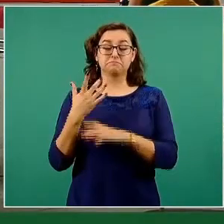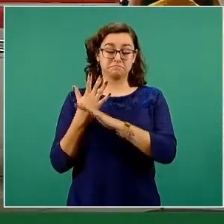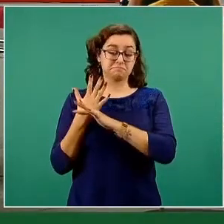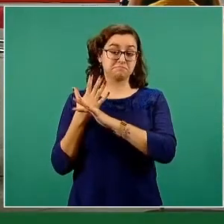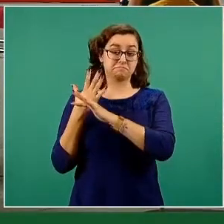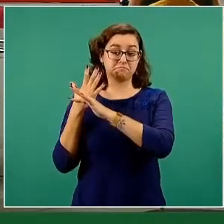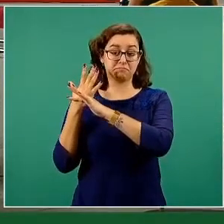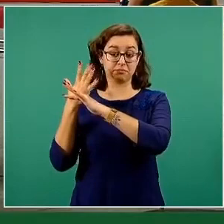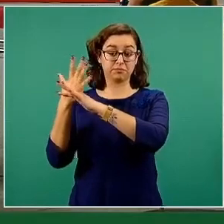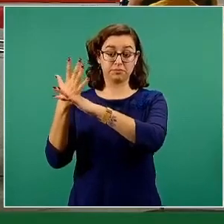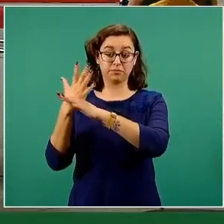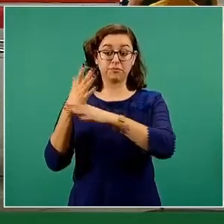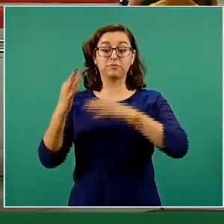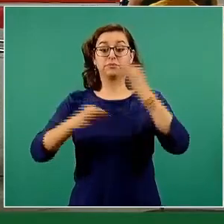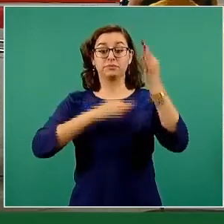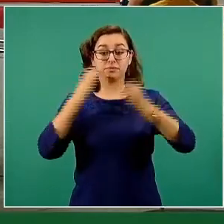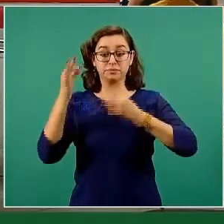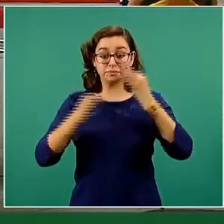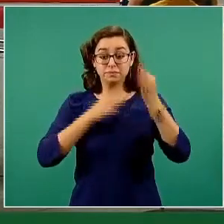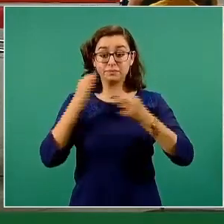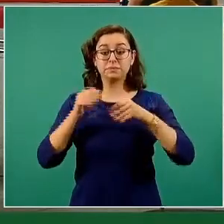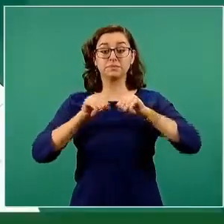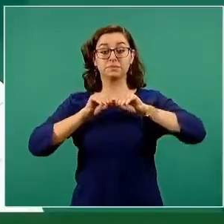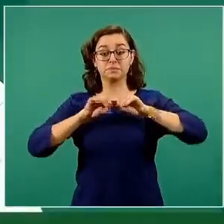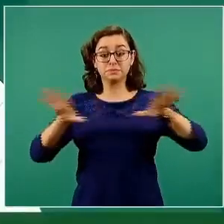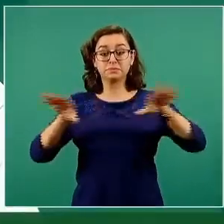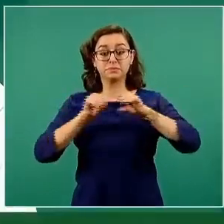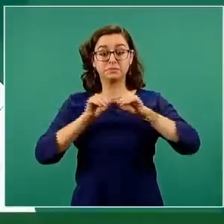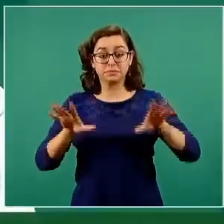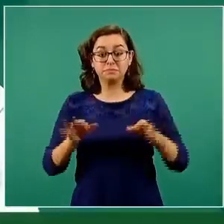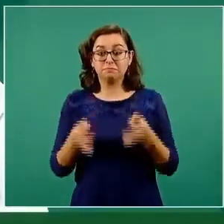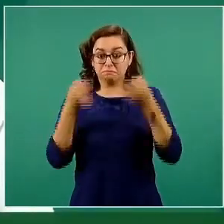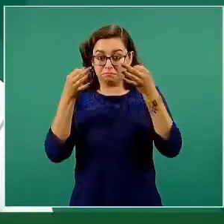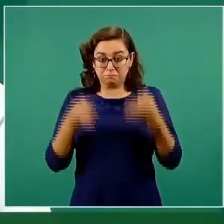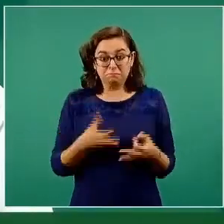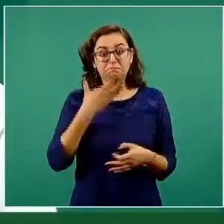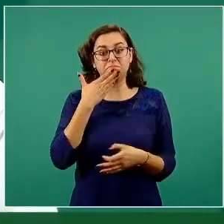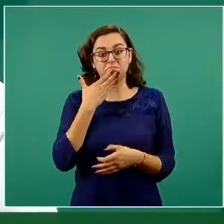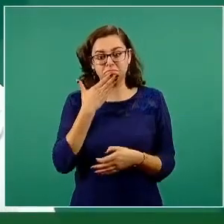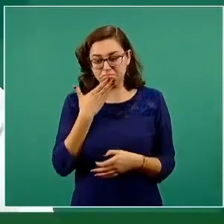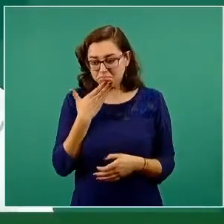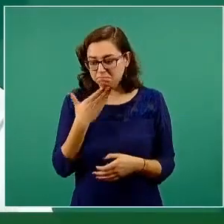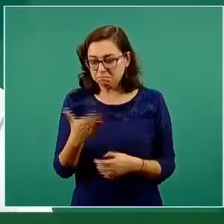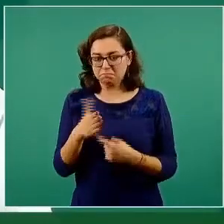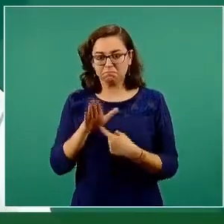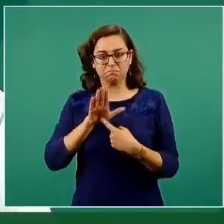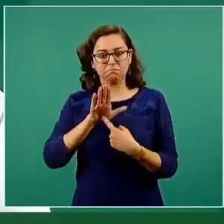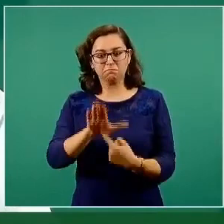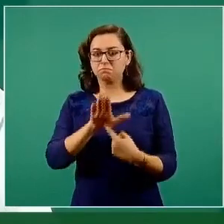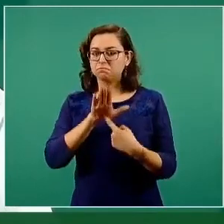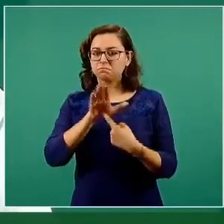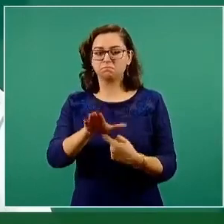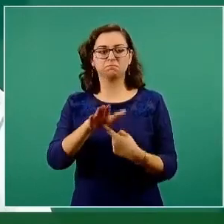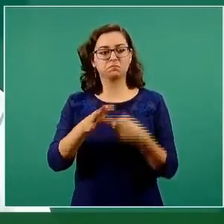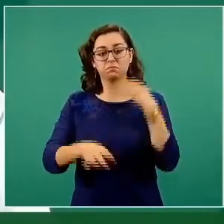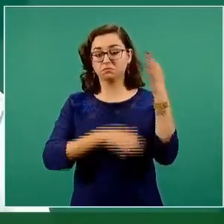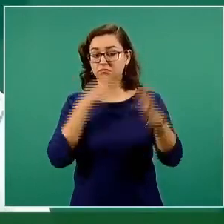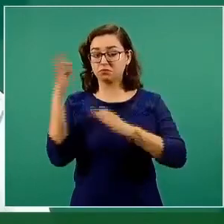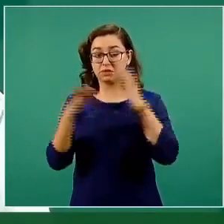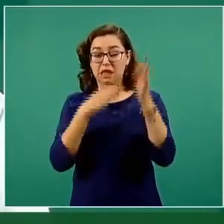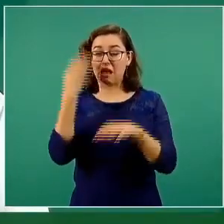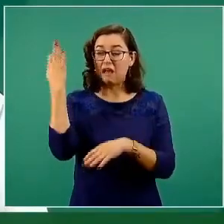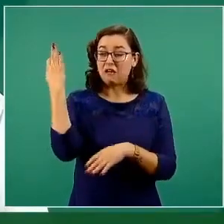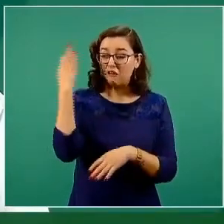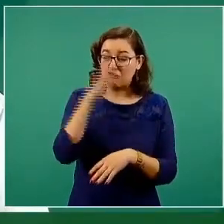a hacer declaraciones formales, técnicas, muy contundentes, muy fuertes, pronunciándose en contra del peligro de